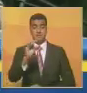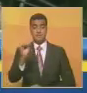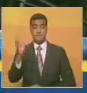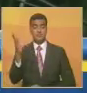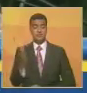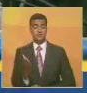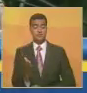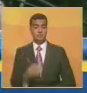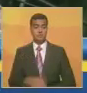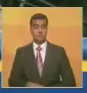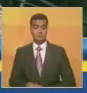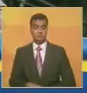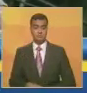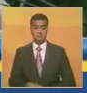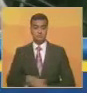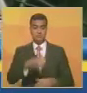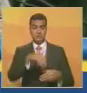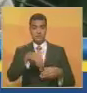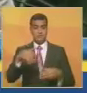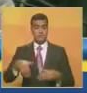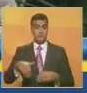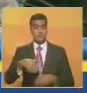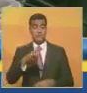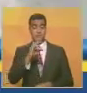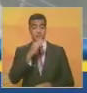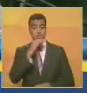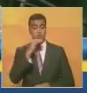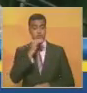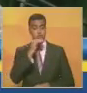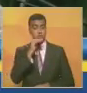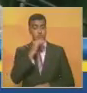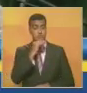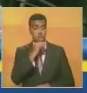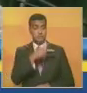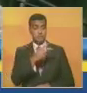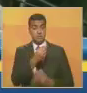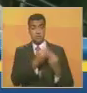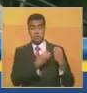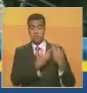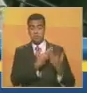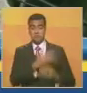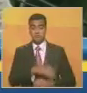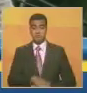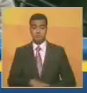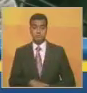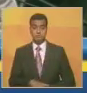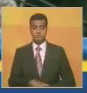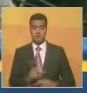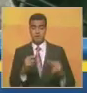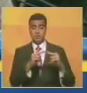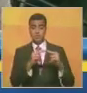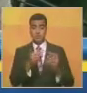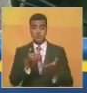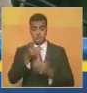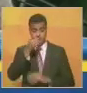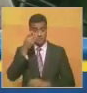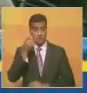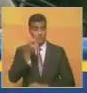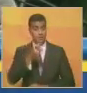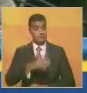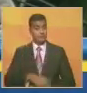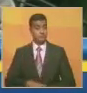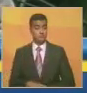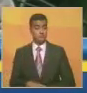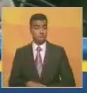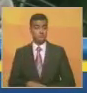70% por lo menos de los votos del 7 de octubre. Que no se les ocurra desconocer el triunfo del pueblo